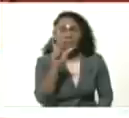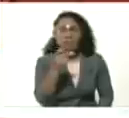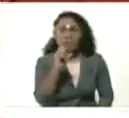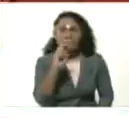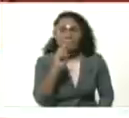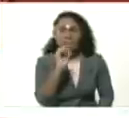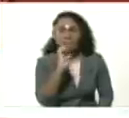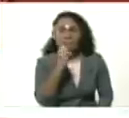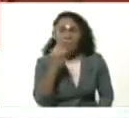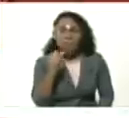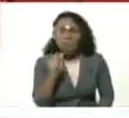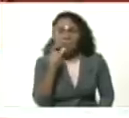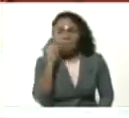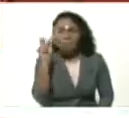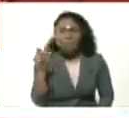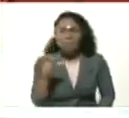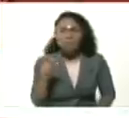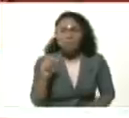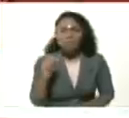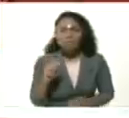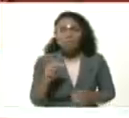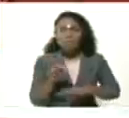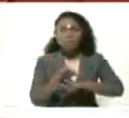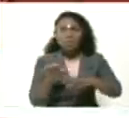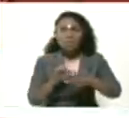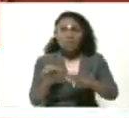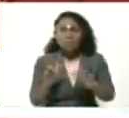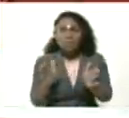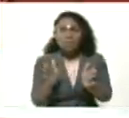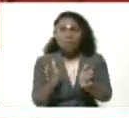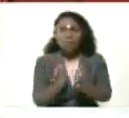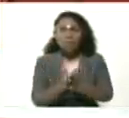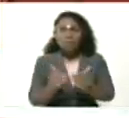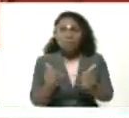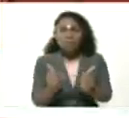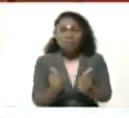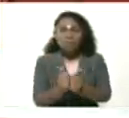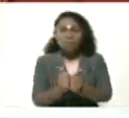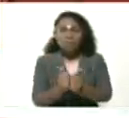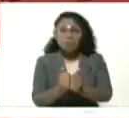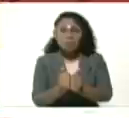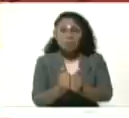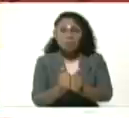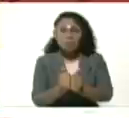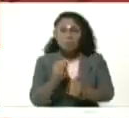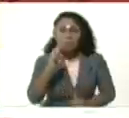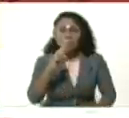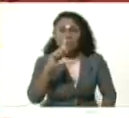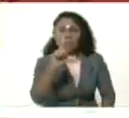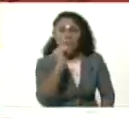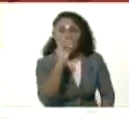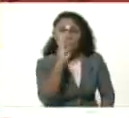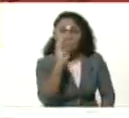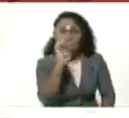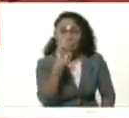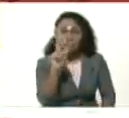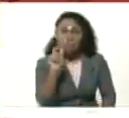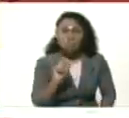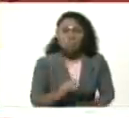Alcaldías, municipio Anzuategui, Uliver Quintero. Municipio Tinaquillo,